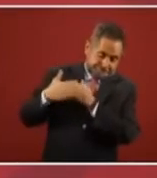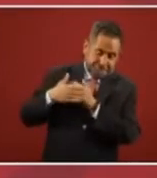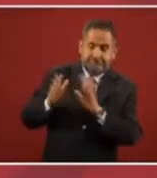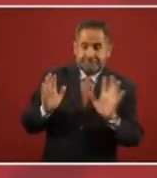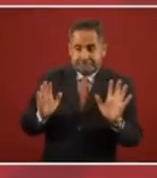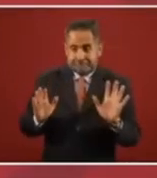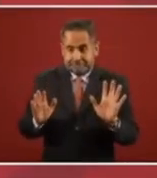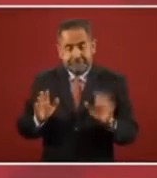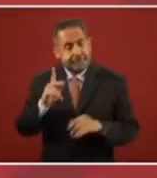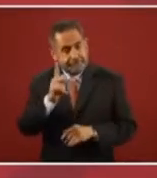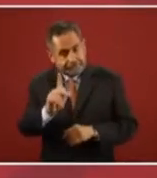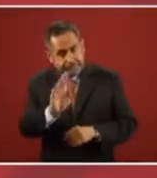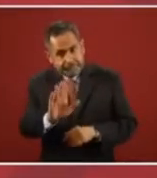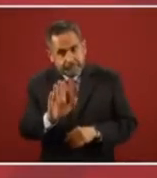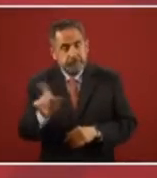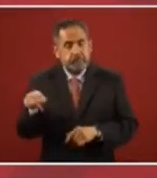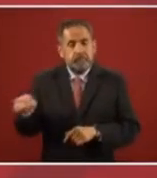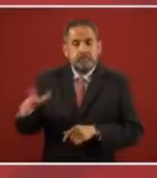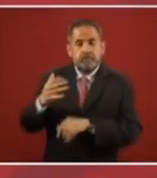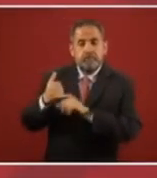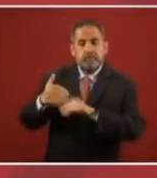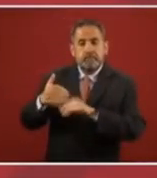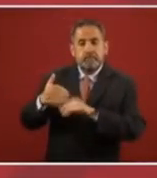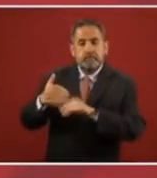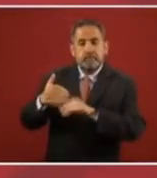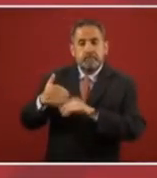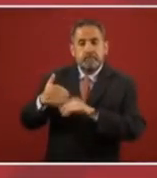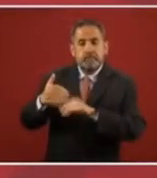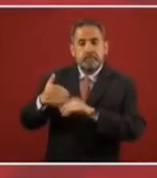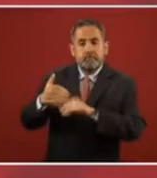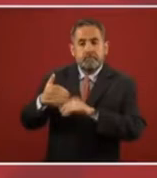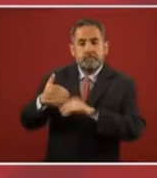pero la fiscalía